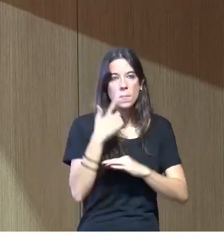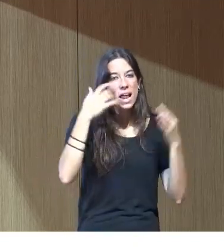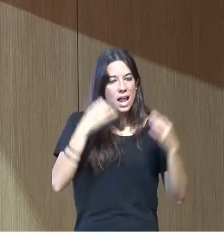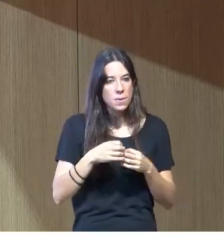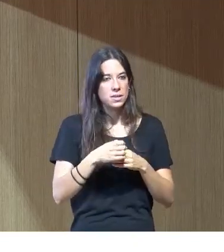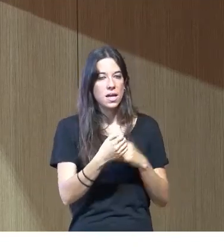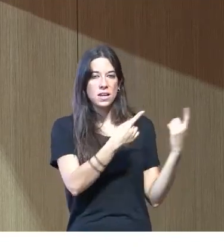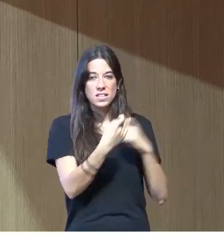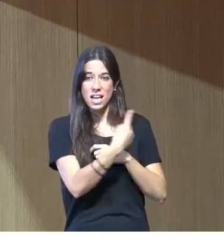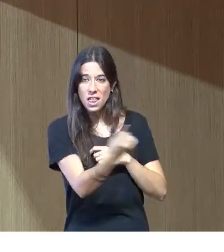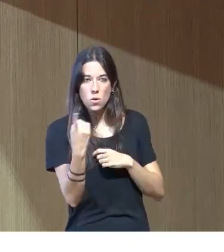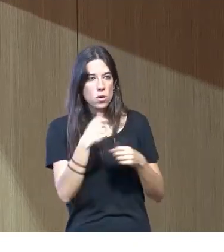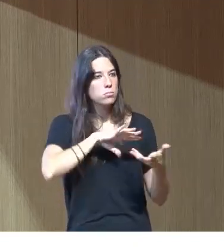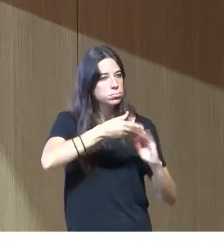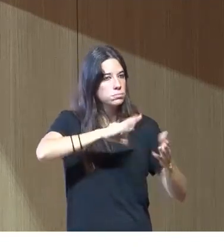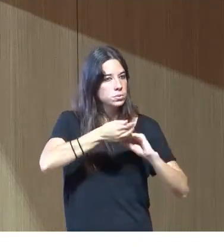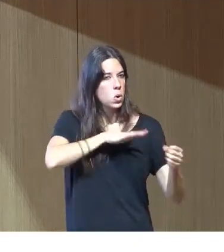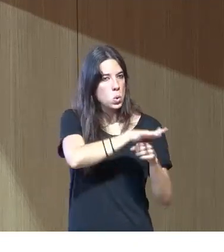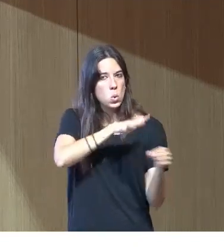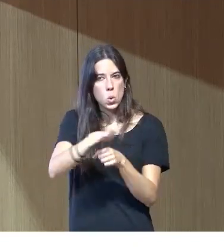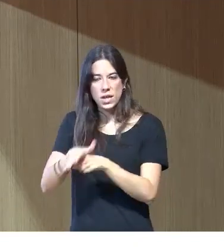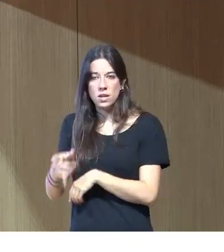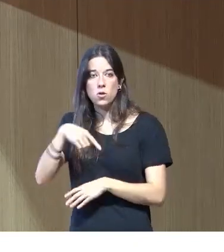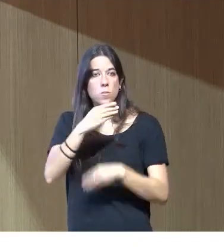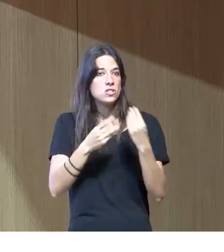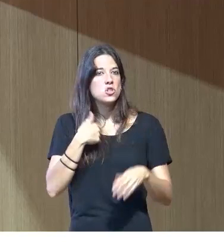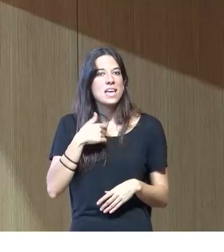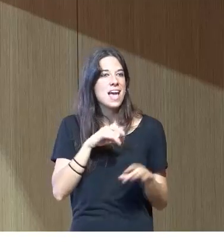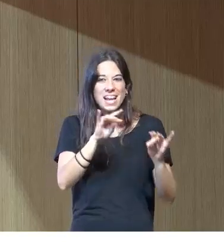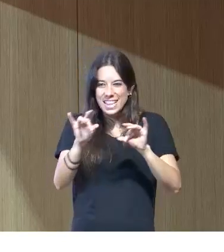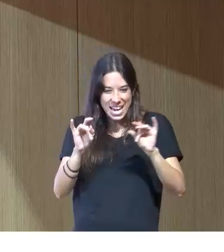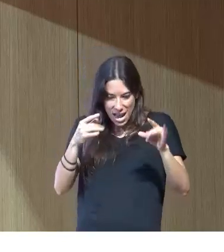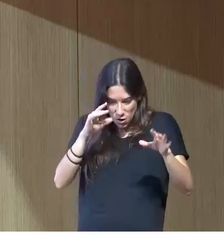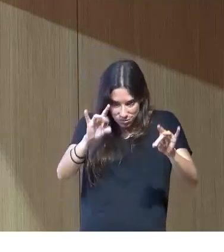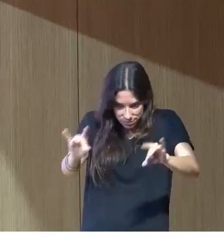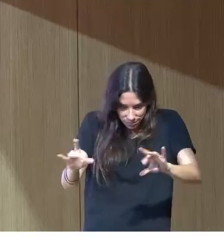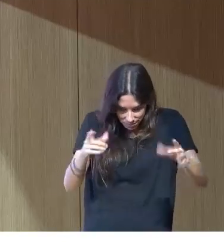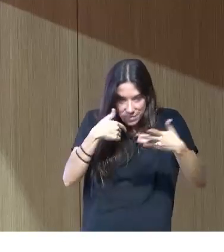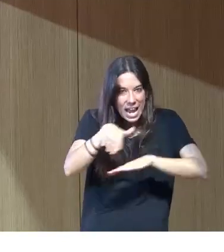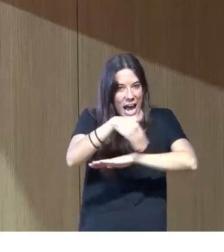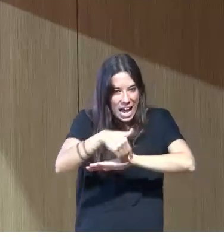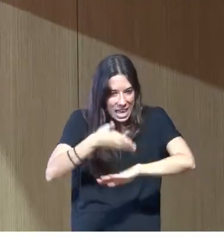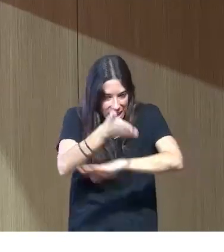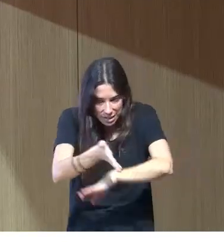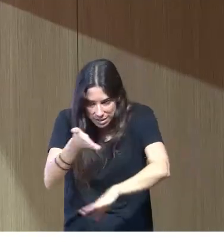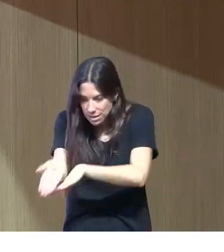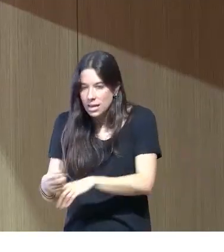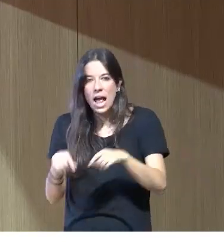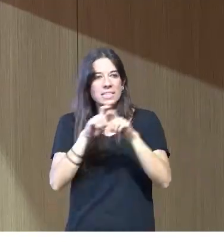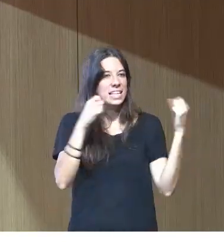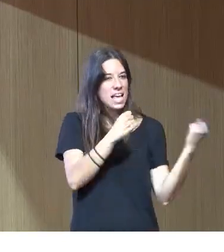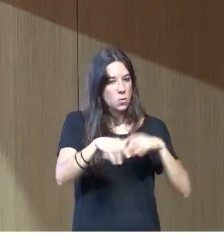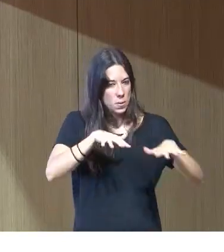tenéis cada uno de vosotros nosotros esto lo hemos hecho desde el terreno saliendo a la calle yendo las entidades del movimiento asociativo